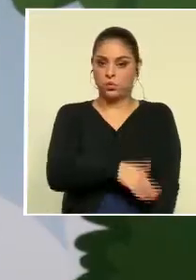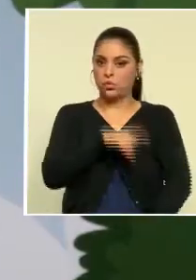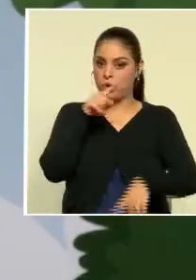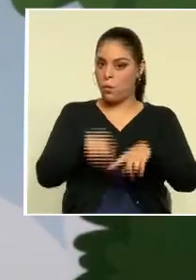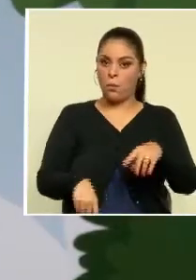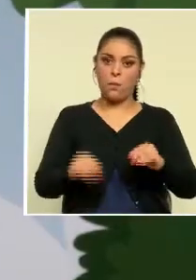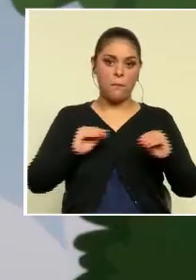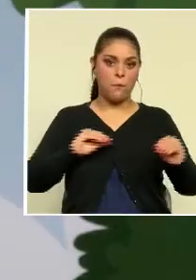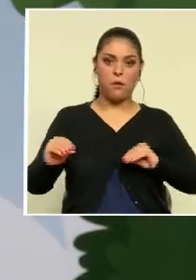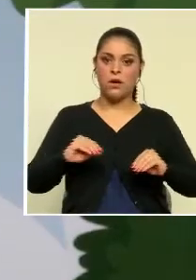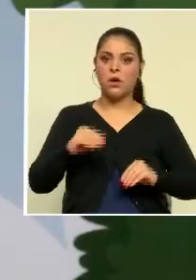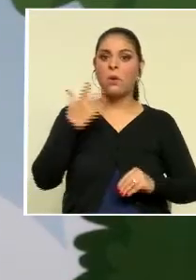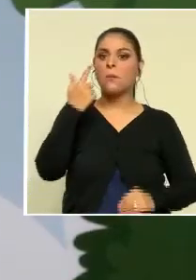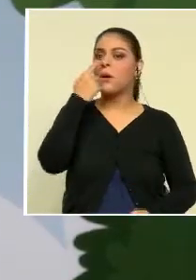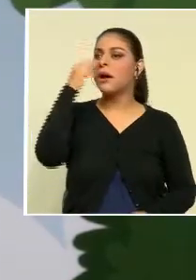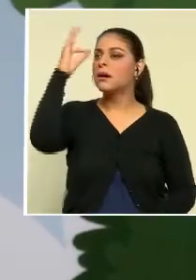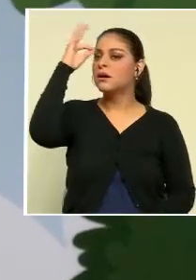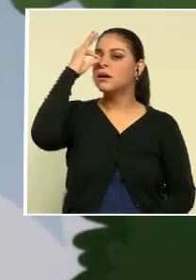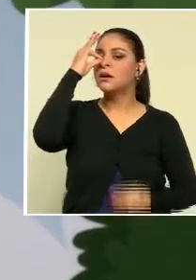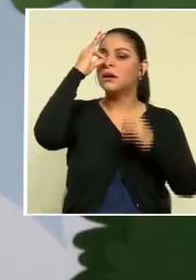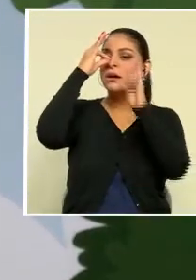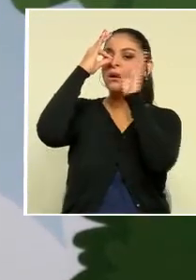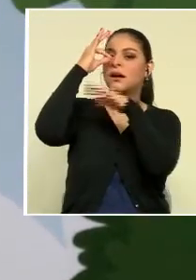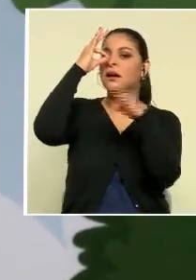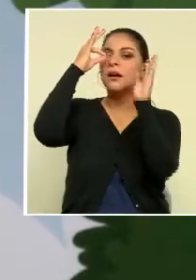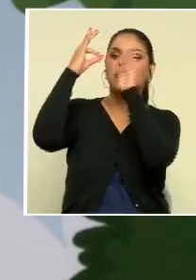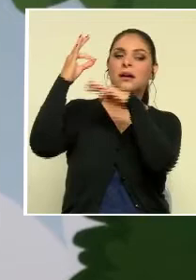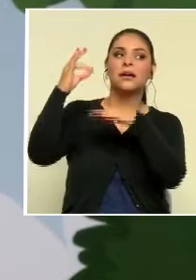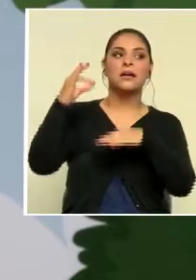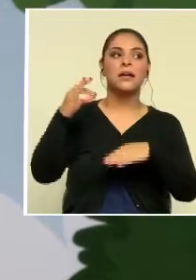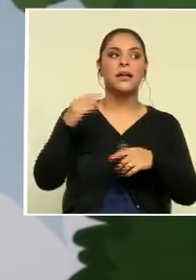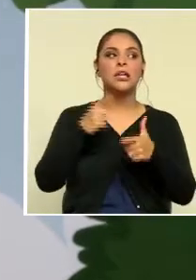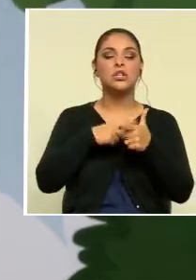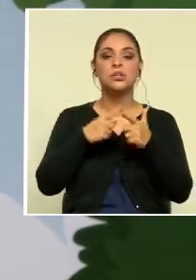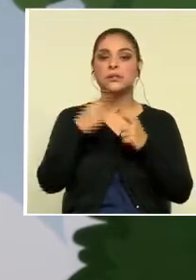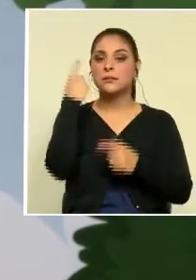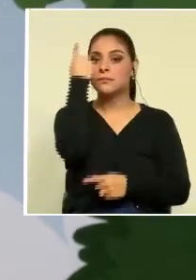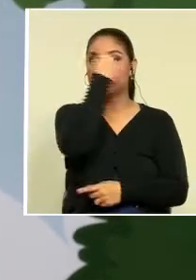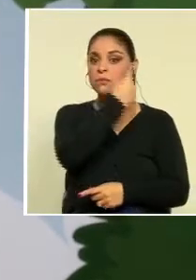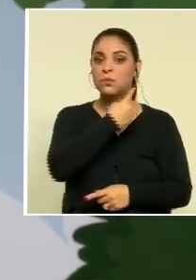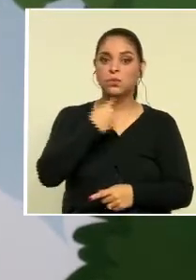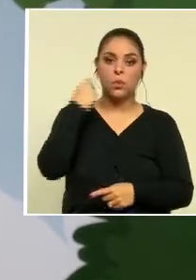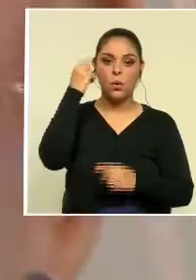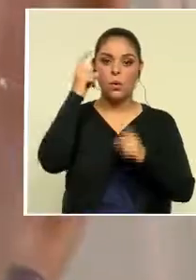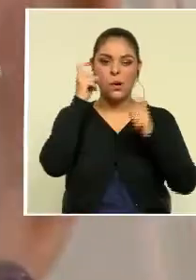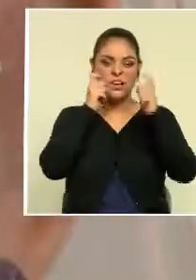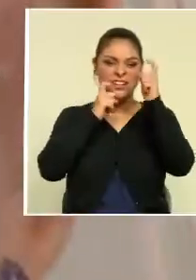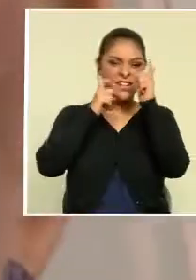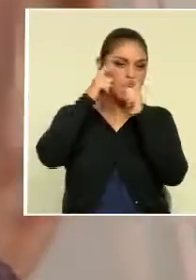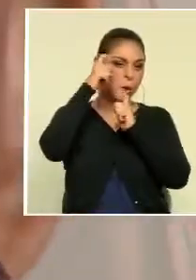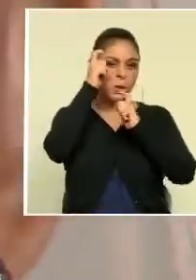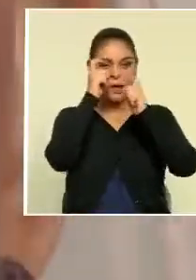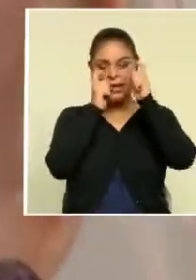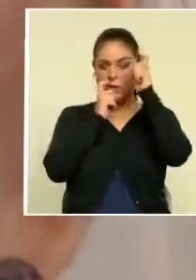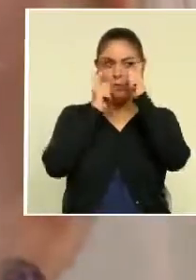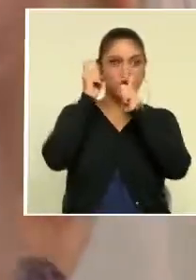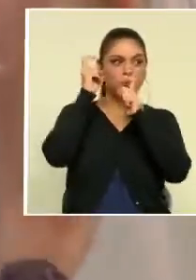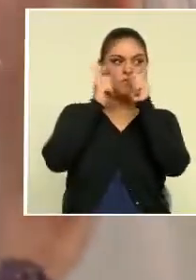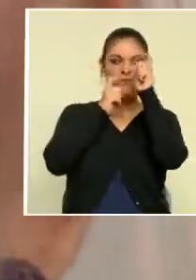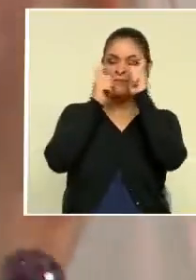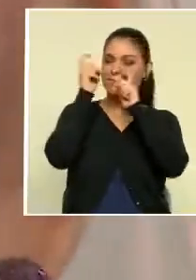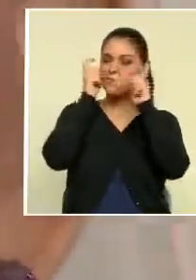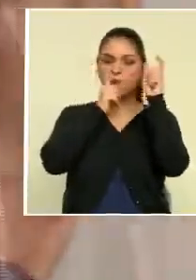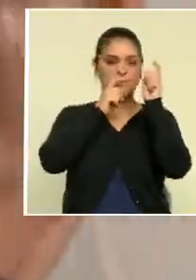la quitamos de la nariz mira como nuestros músculos de la cara se contraen y se relajan viendo a ver